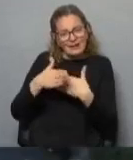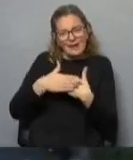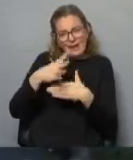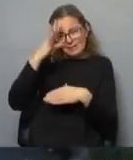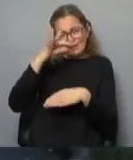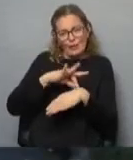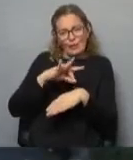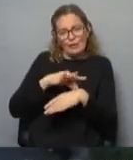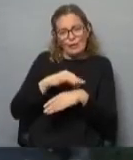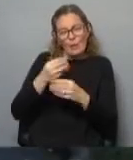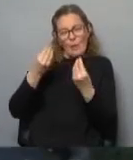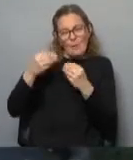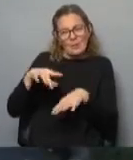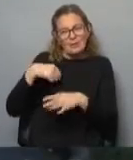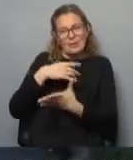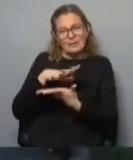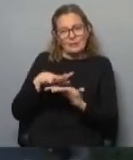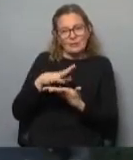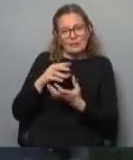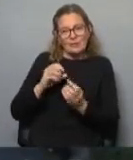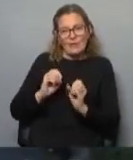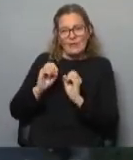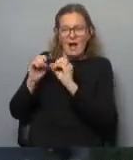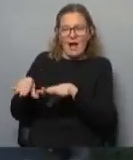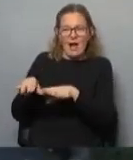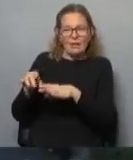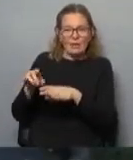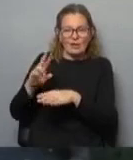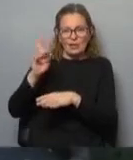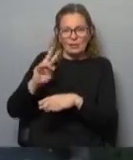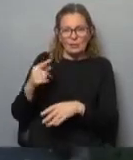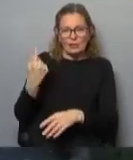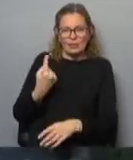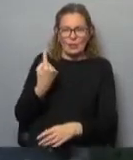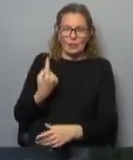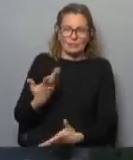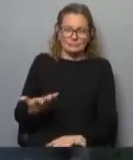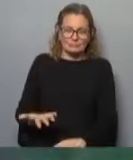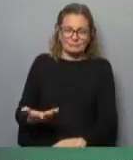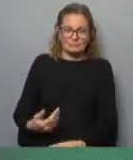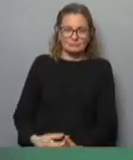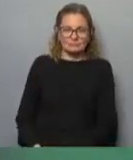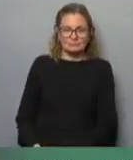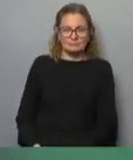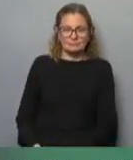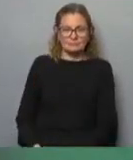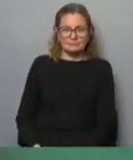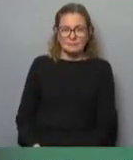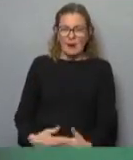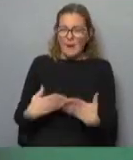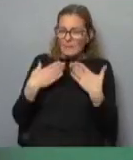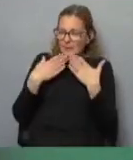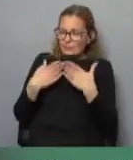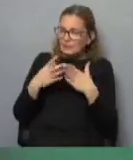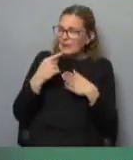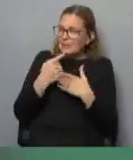lo peor de esta situación fue haberlo bajado en la ruta y haberlo dejado solo y una pregunta que